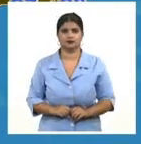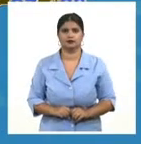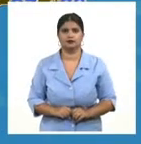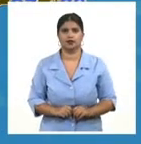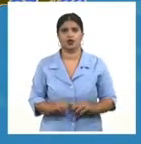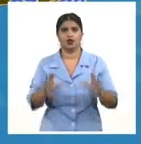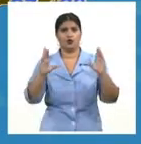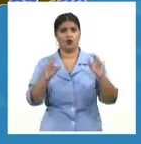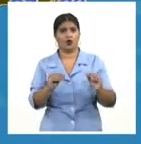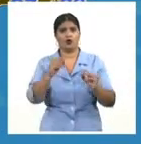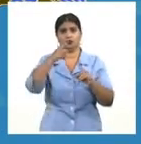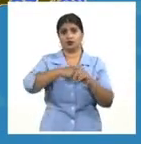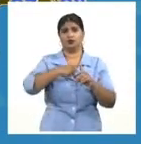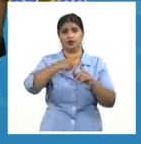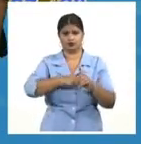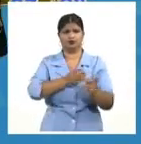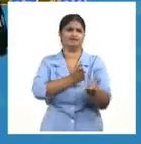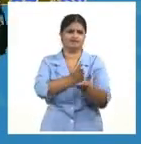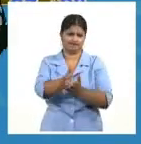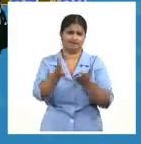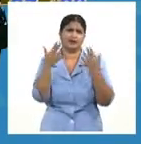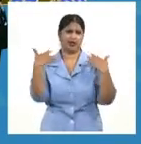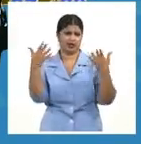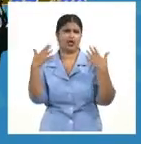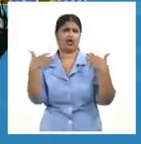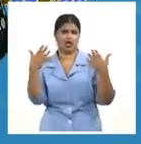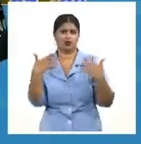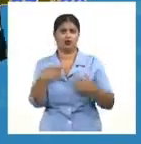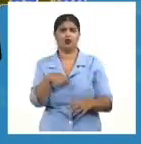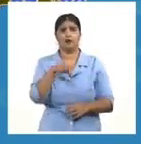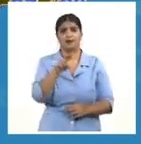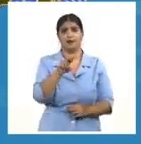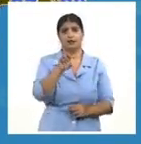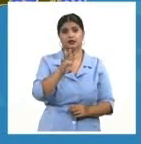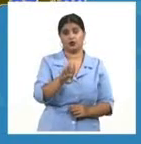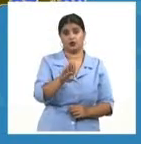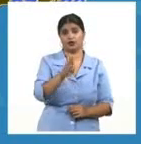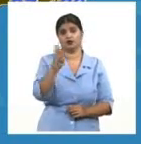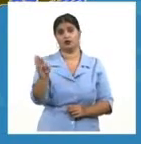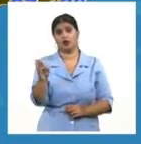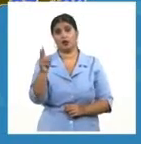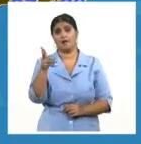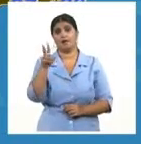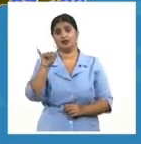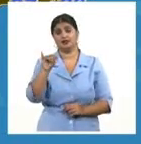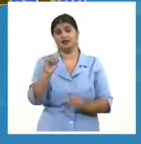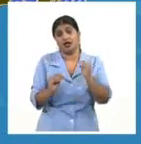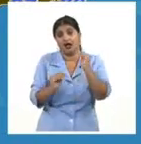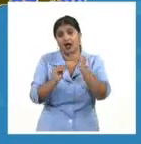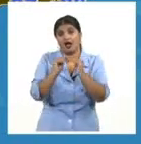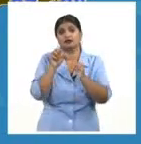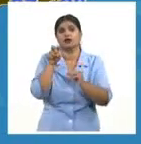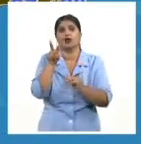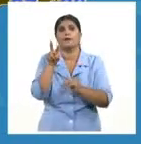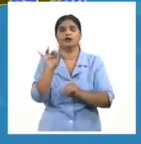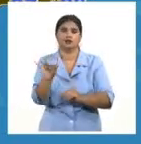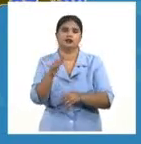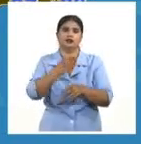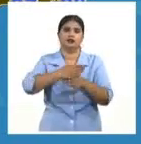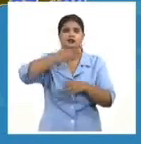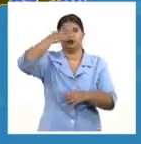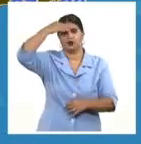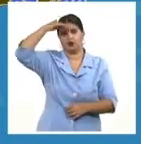la noche siguen cálidas con valores en el entorno de los 24 y 26 grados Celsius hasta 27 grados en Santiago de